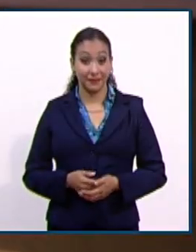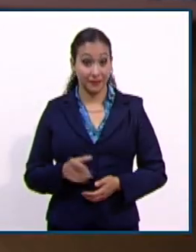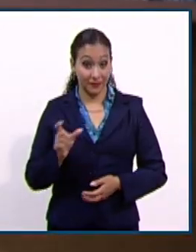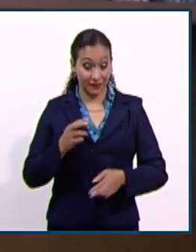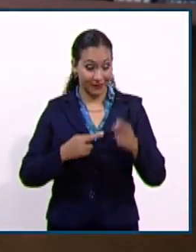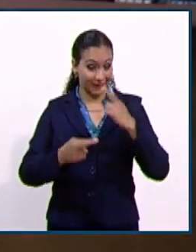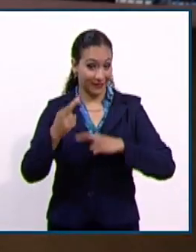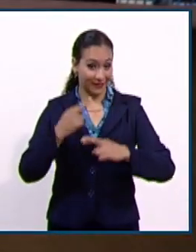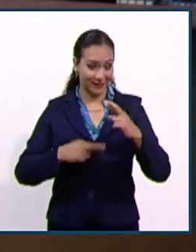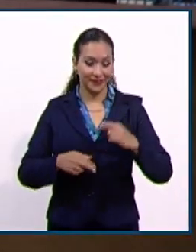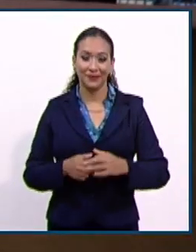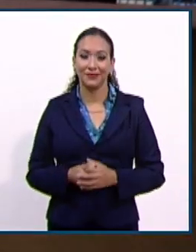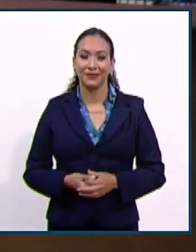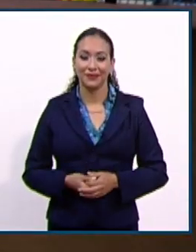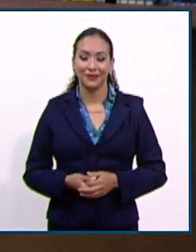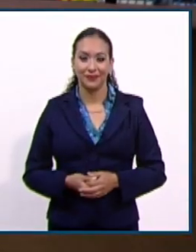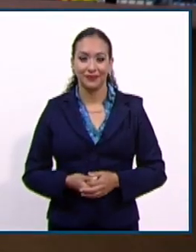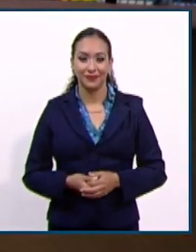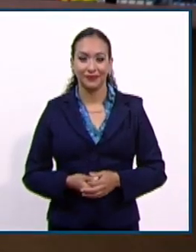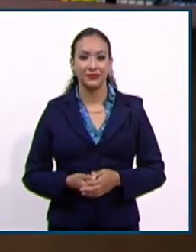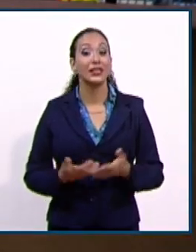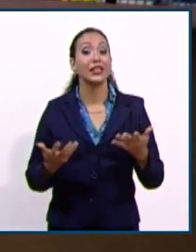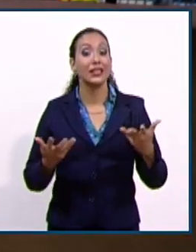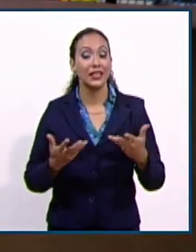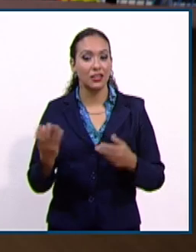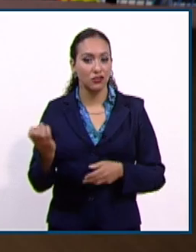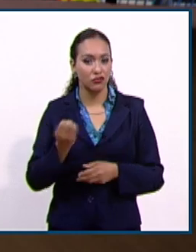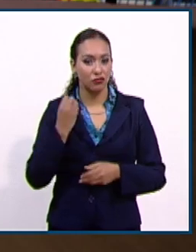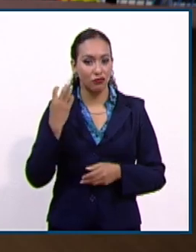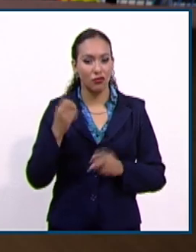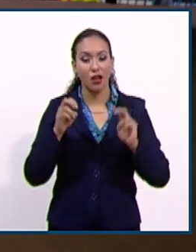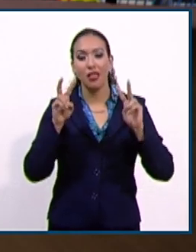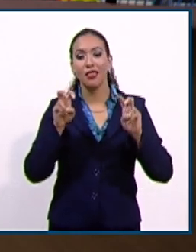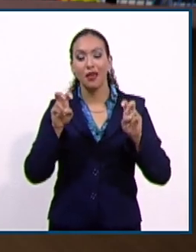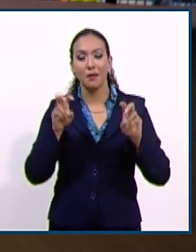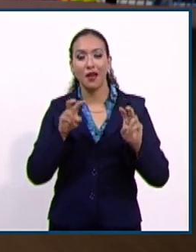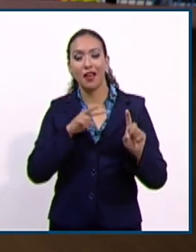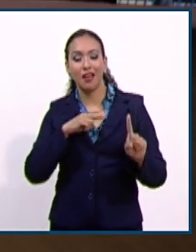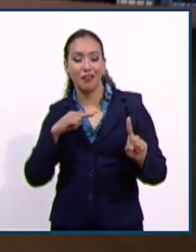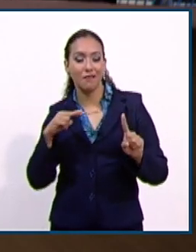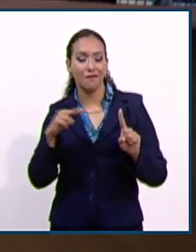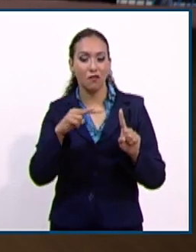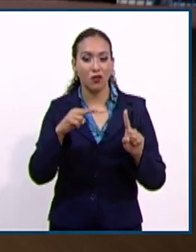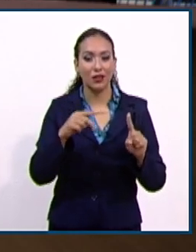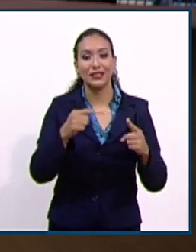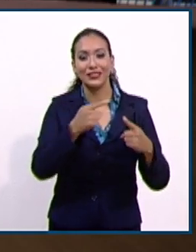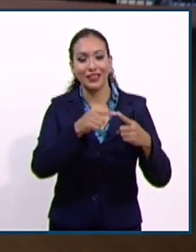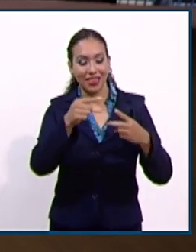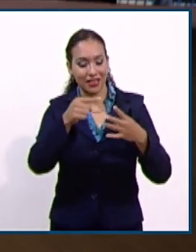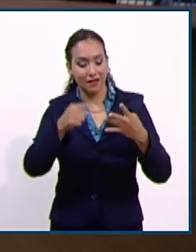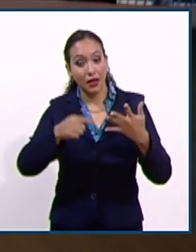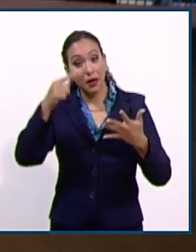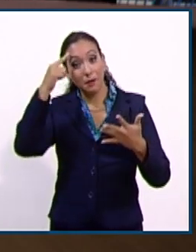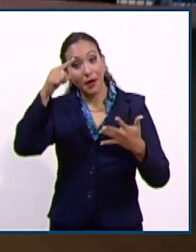Al regresar, se lleva a cabo foro sobre enfoques diferenciados en la ejecución